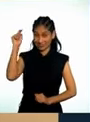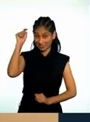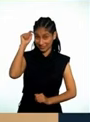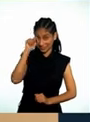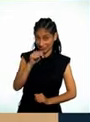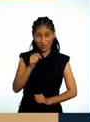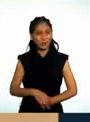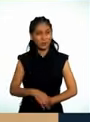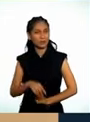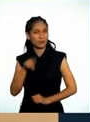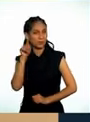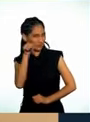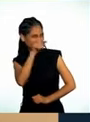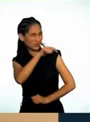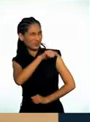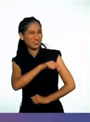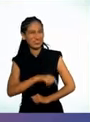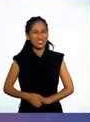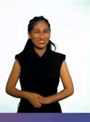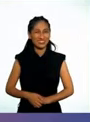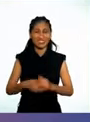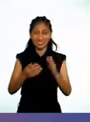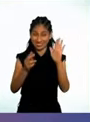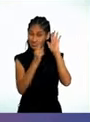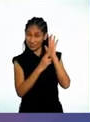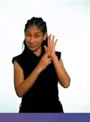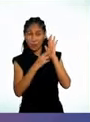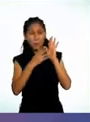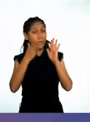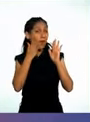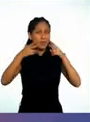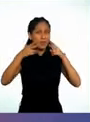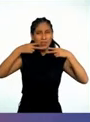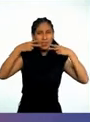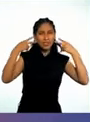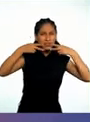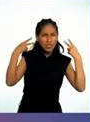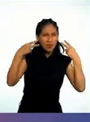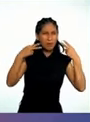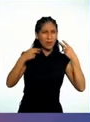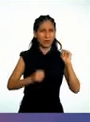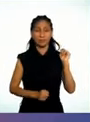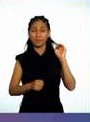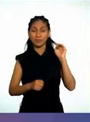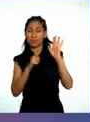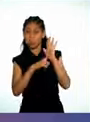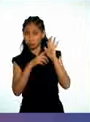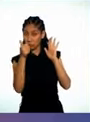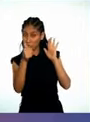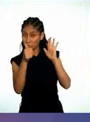a insultar y madreselva rodríguez